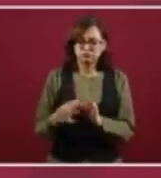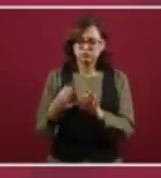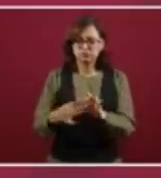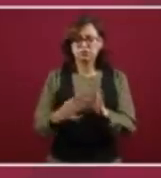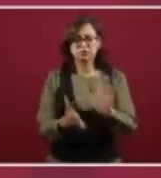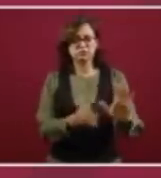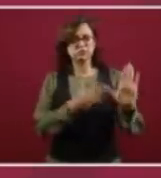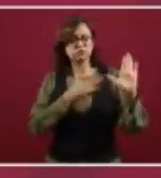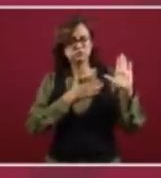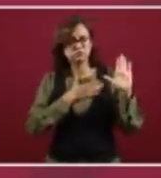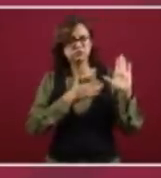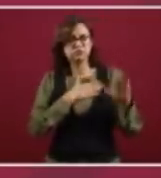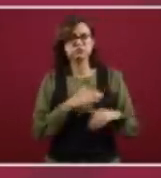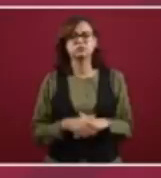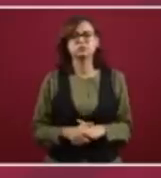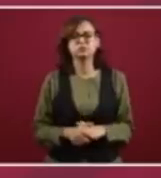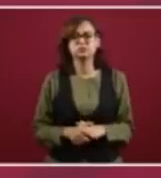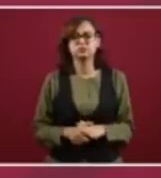compromisos.